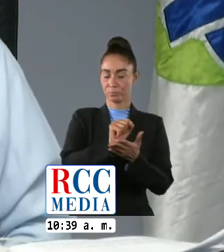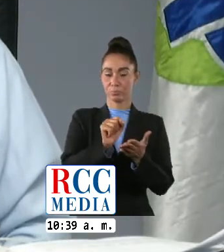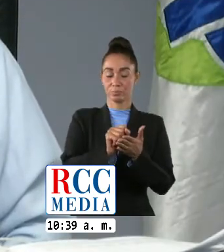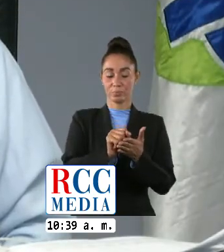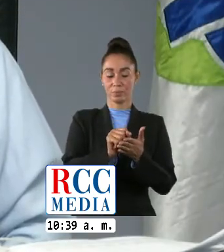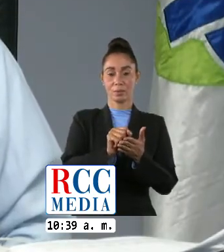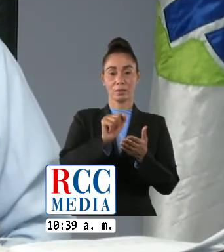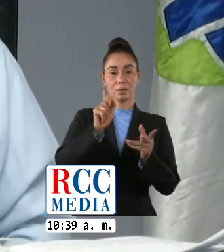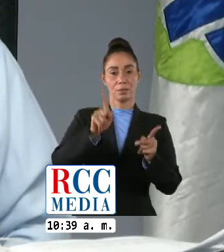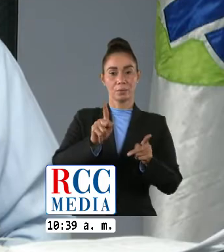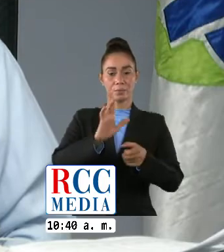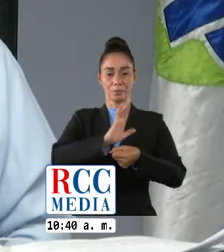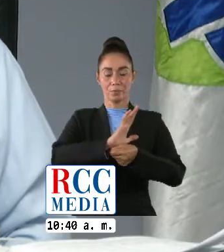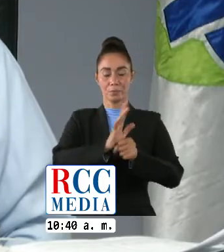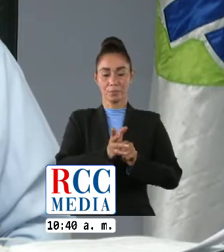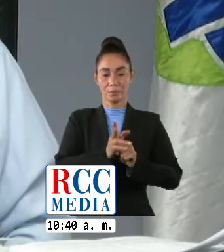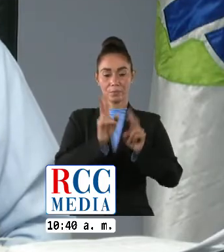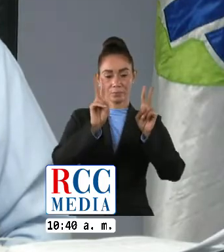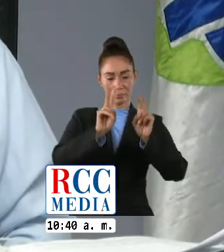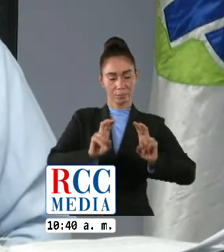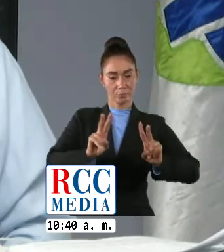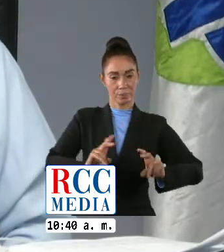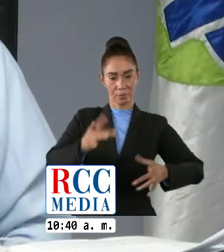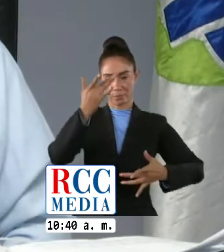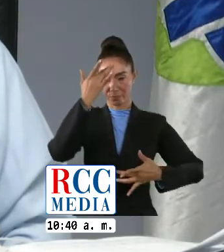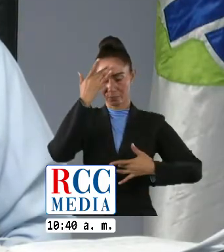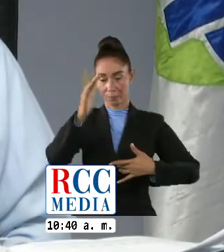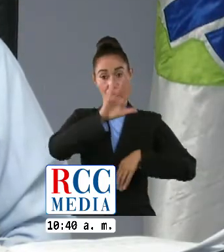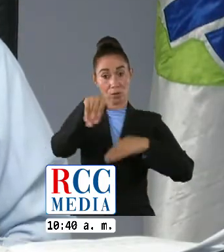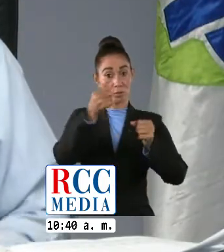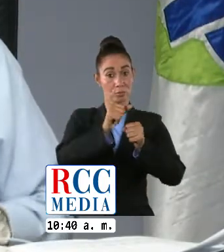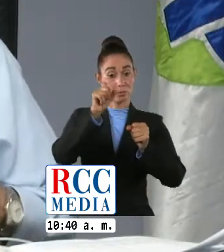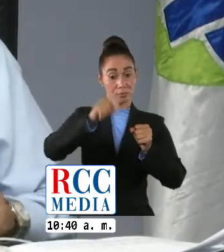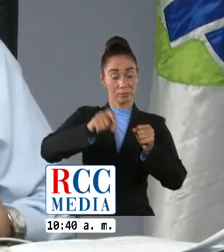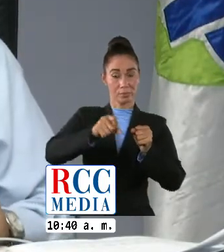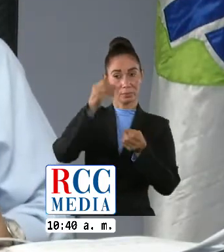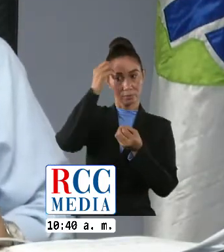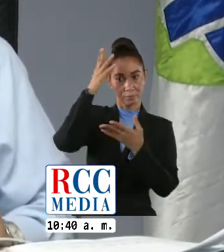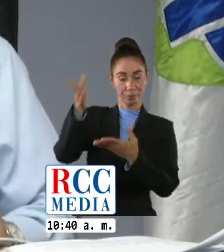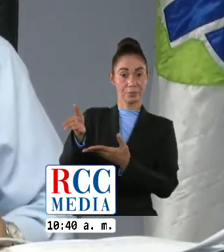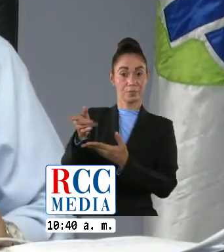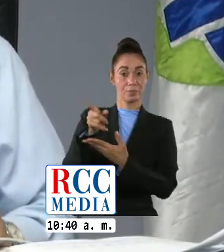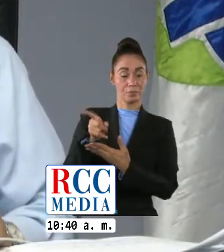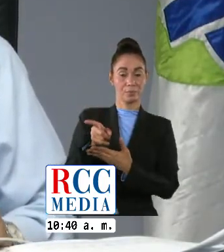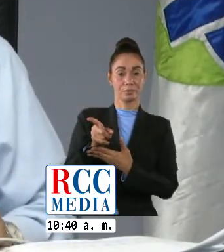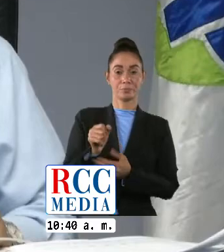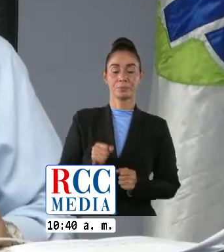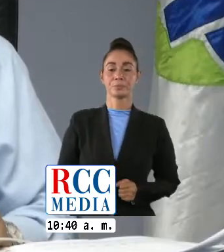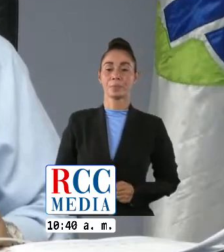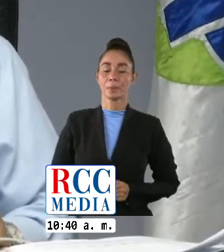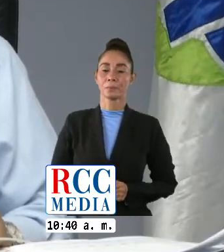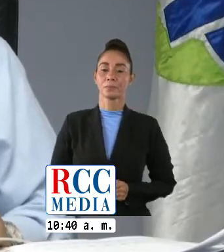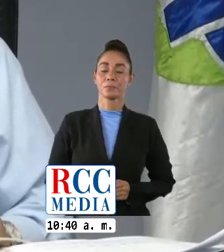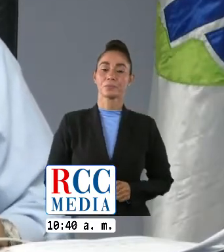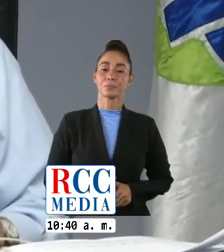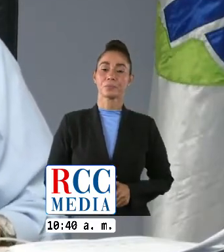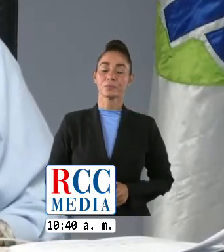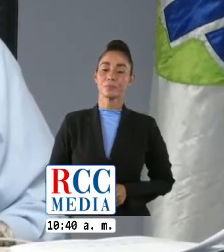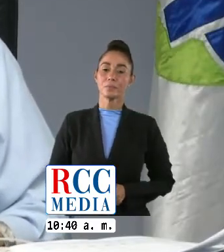Sistema Nacional de Vigilancia Epidemiológica. Ratificamos esto en